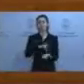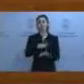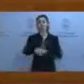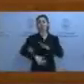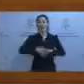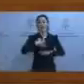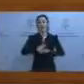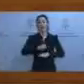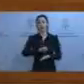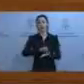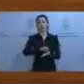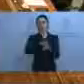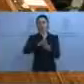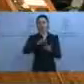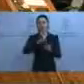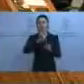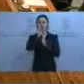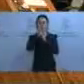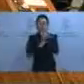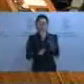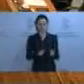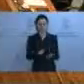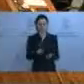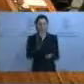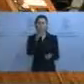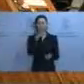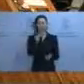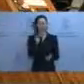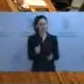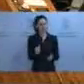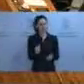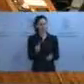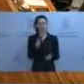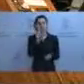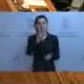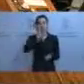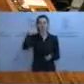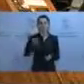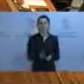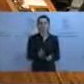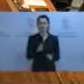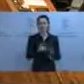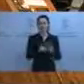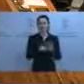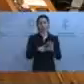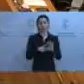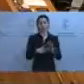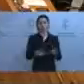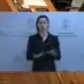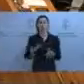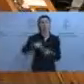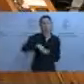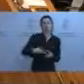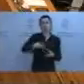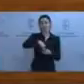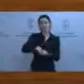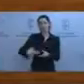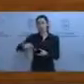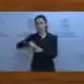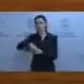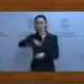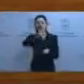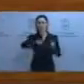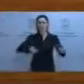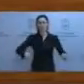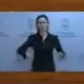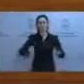protestan, con razón, de que van a venir a ocupar plazas los trasados de personas que están en